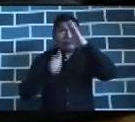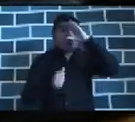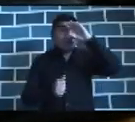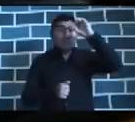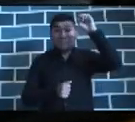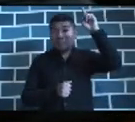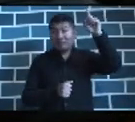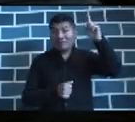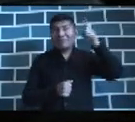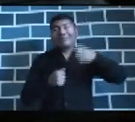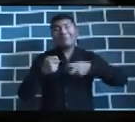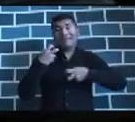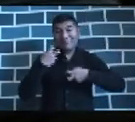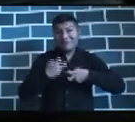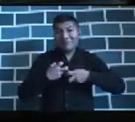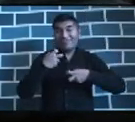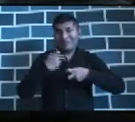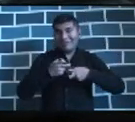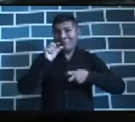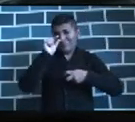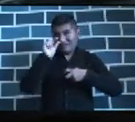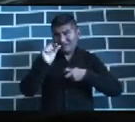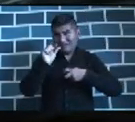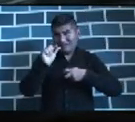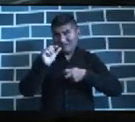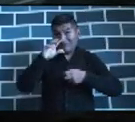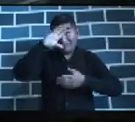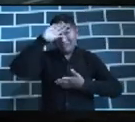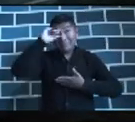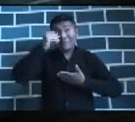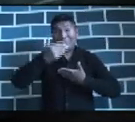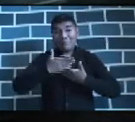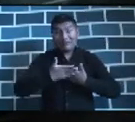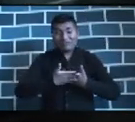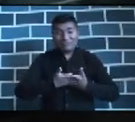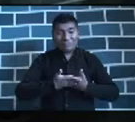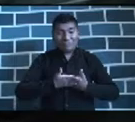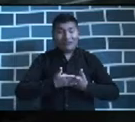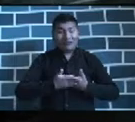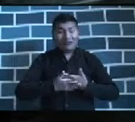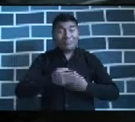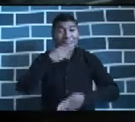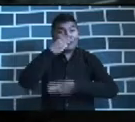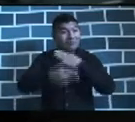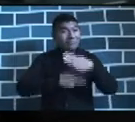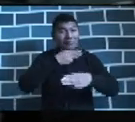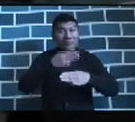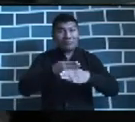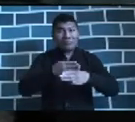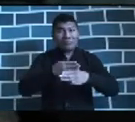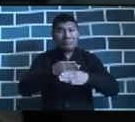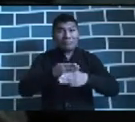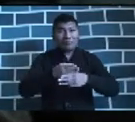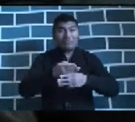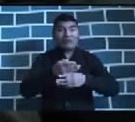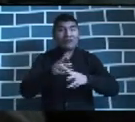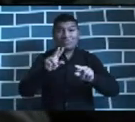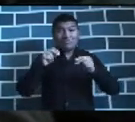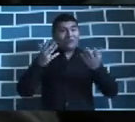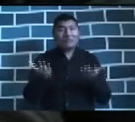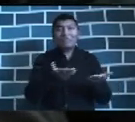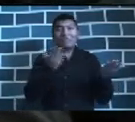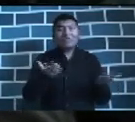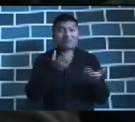será difícil porque el hijo del hombre no tiene dónde reclinar la cabeza